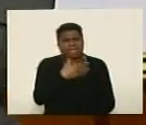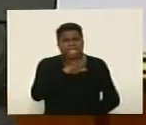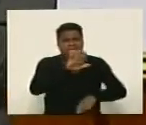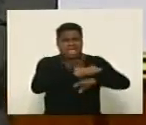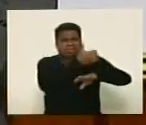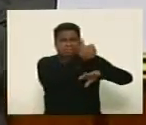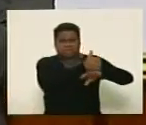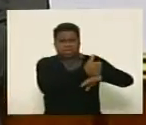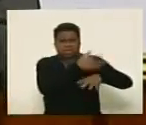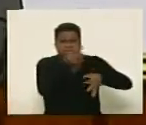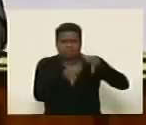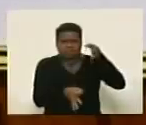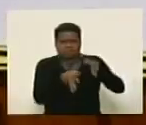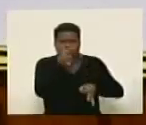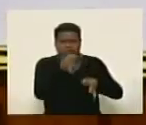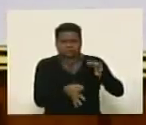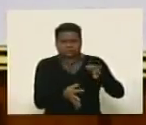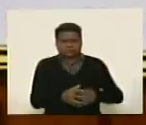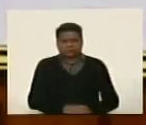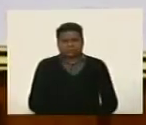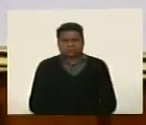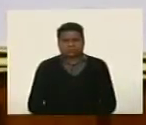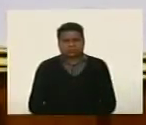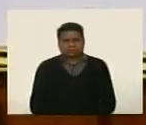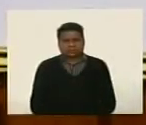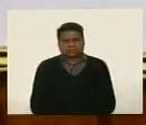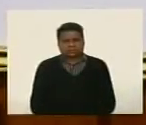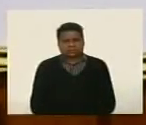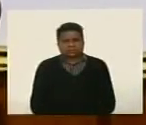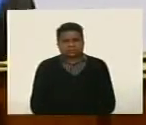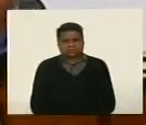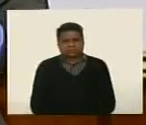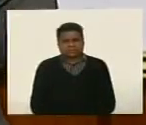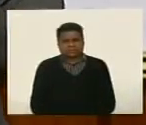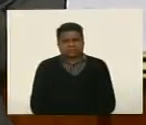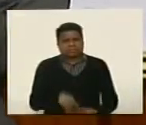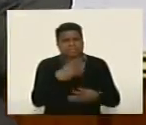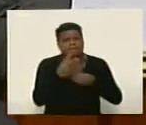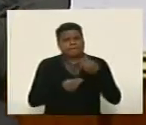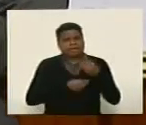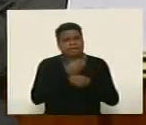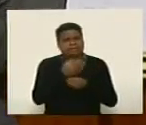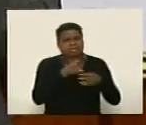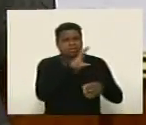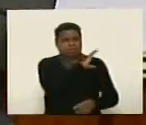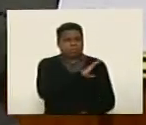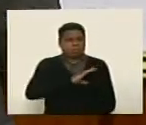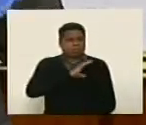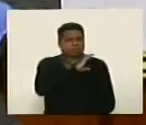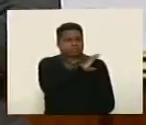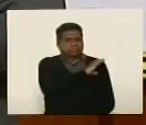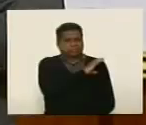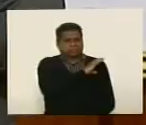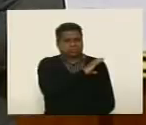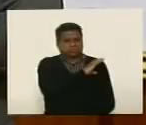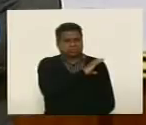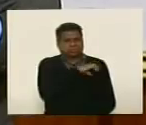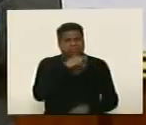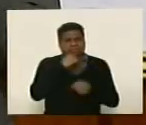a la presidenta de la Plenipotenciaria Asamblea Nacional Constituyente, para crear una comisión que